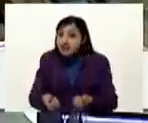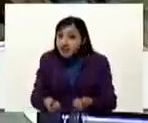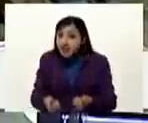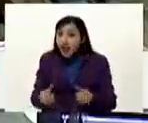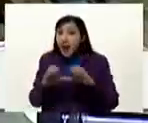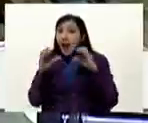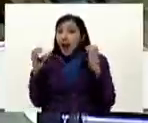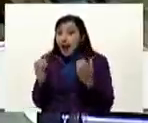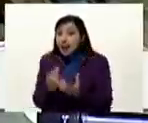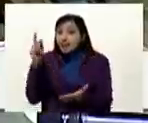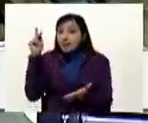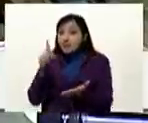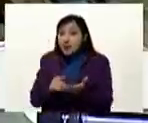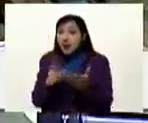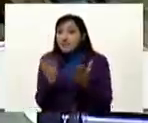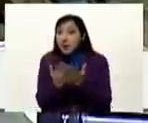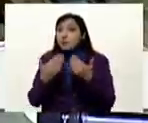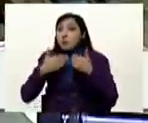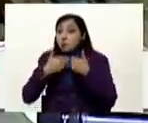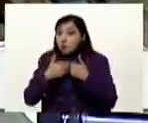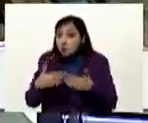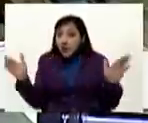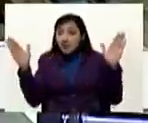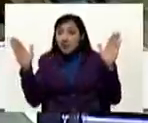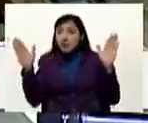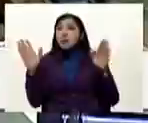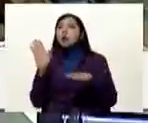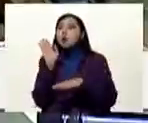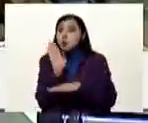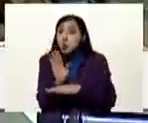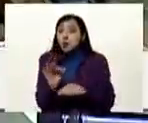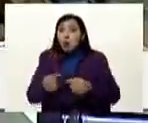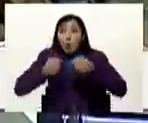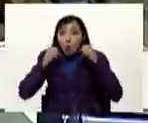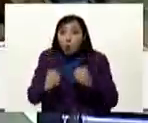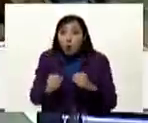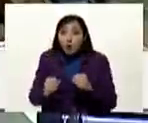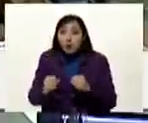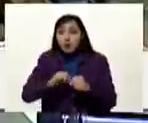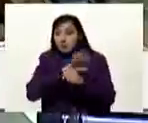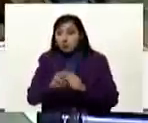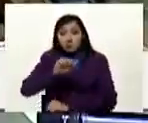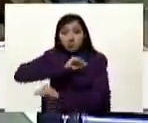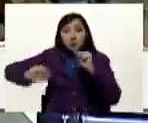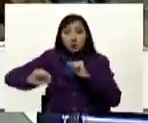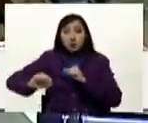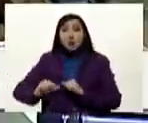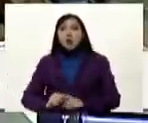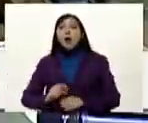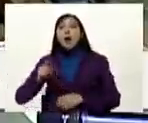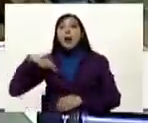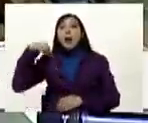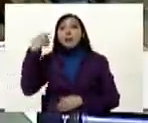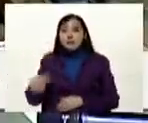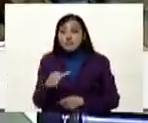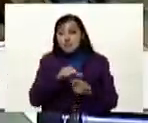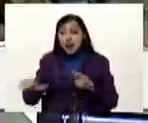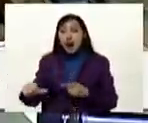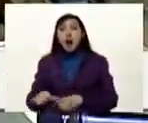clases presenciales con extrema bioseguridad a partir de la semana del